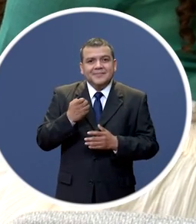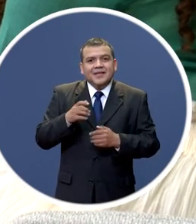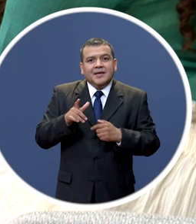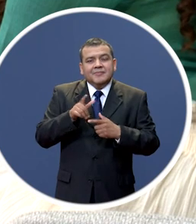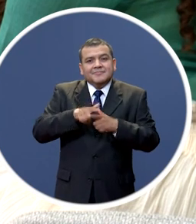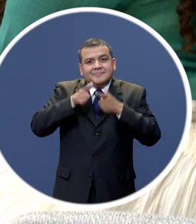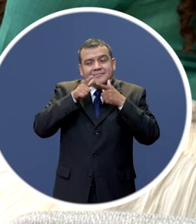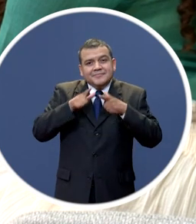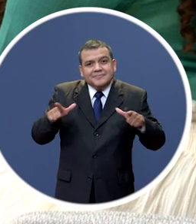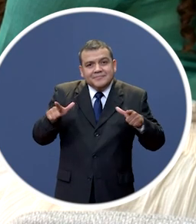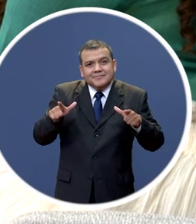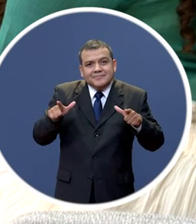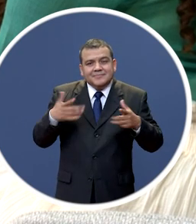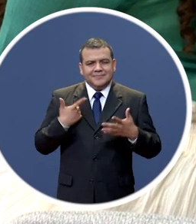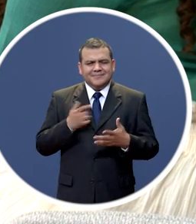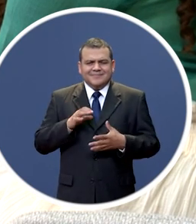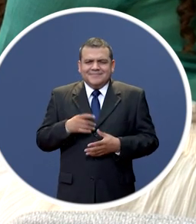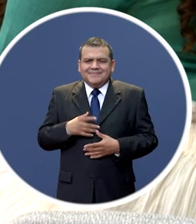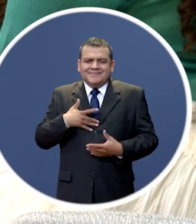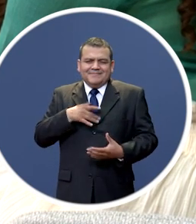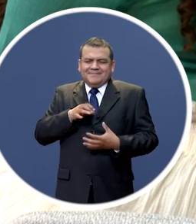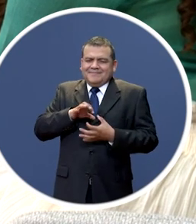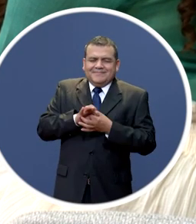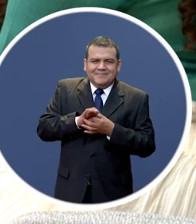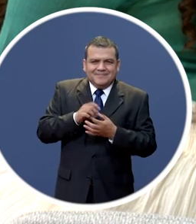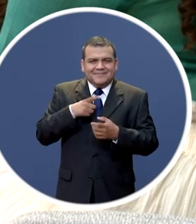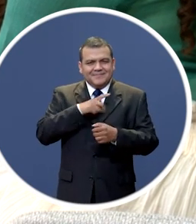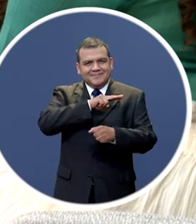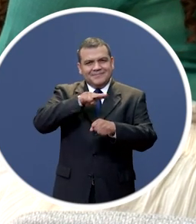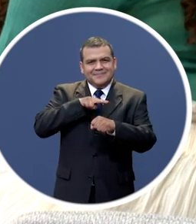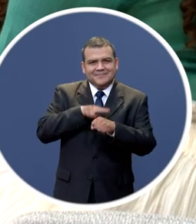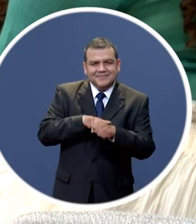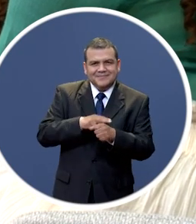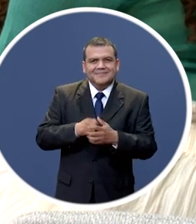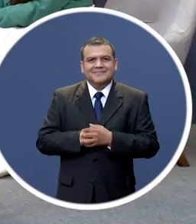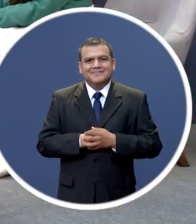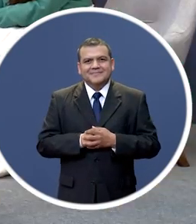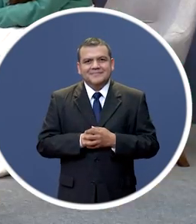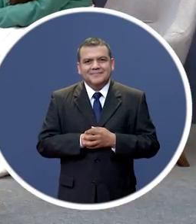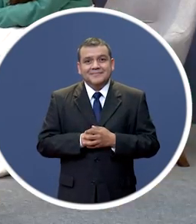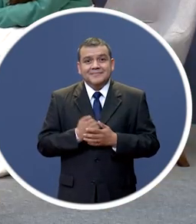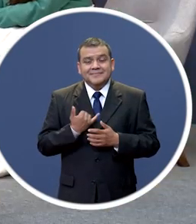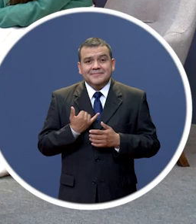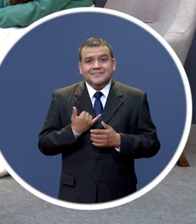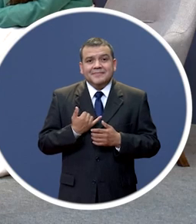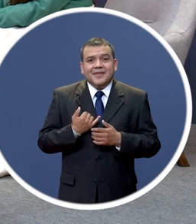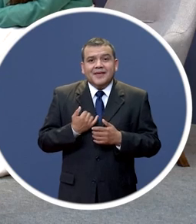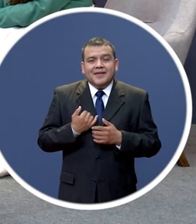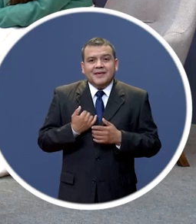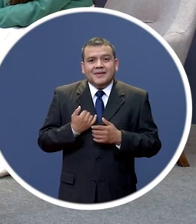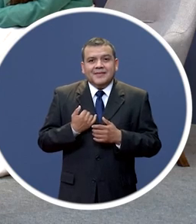Es una lengua que forma parte de la nación, es el legado de la nación.